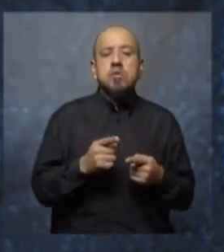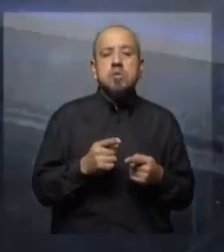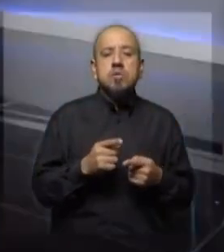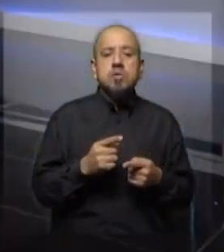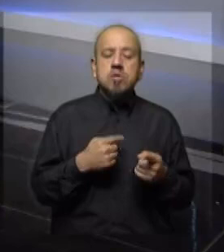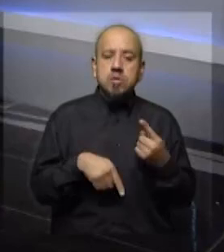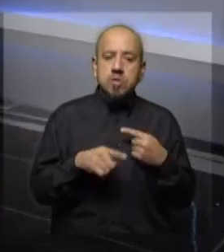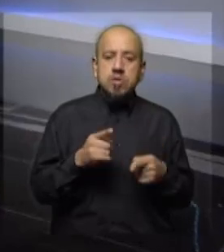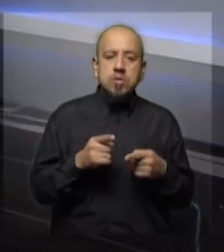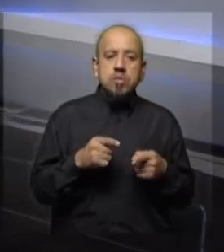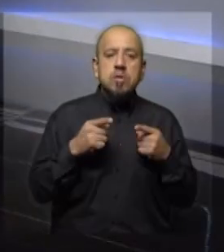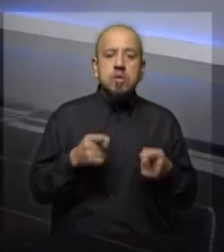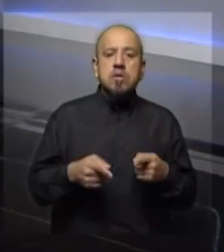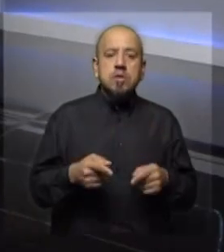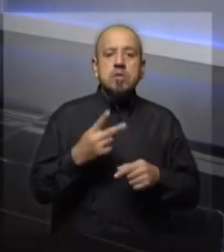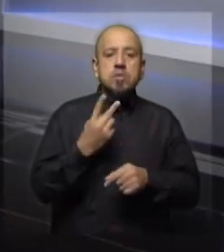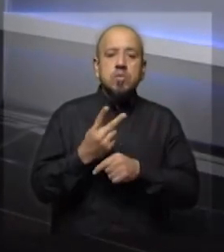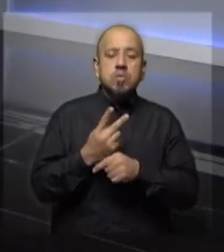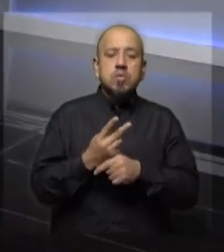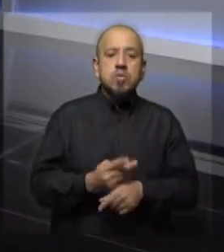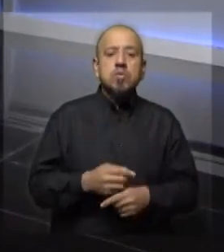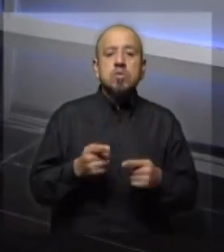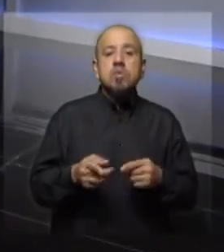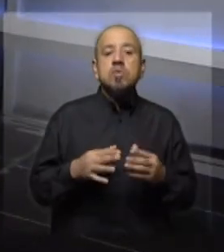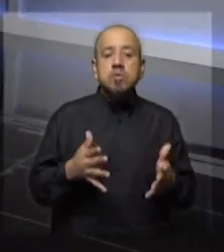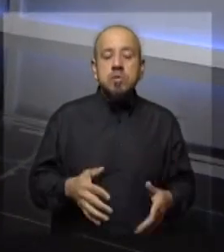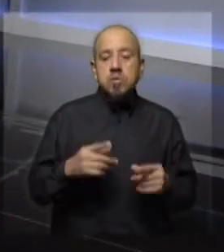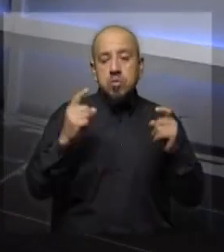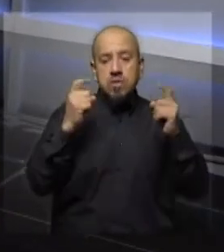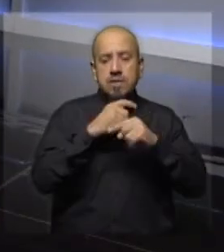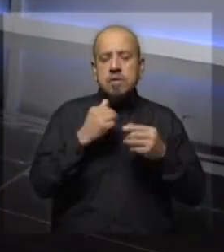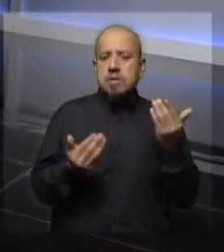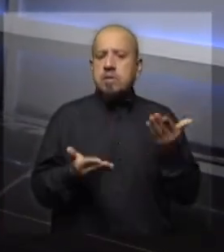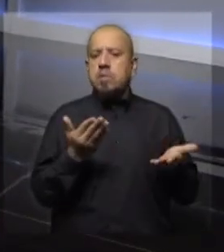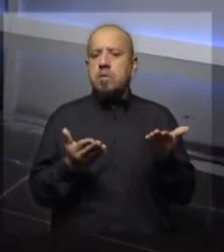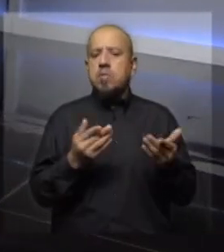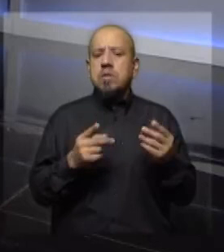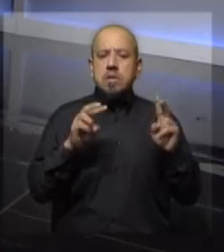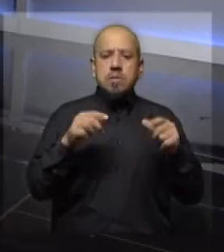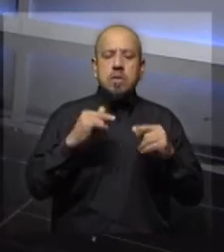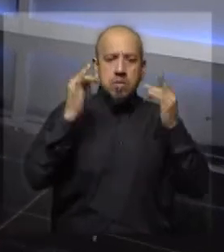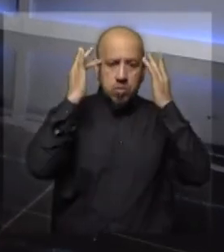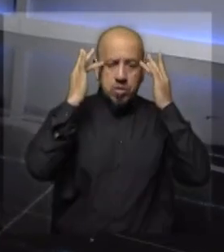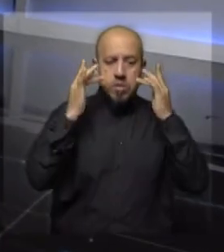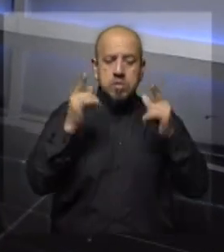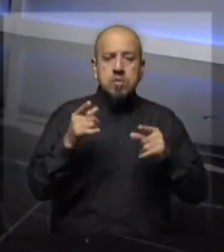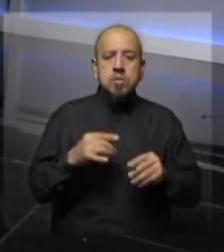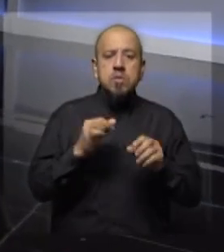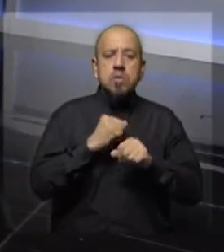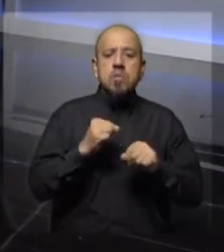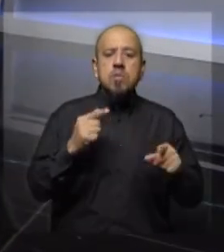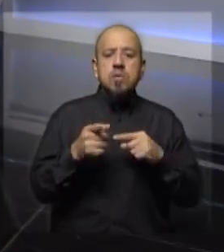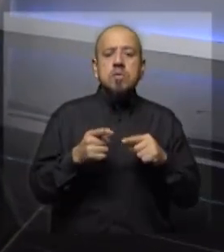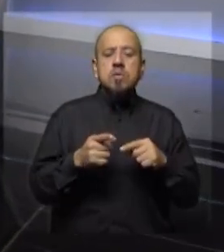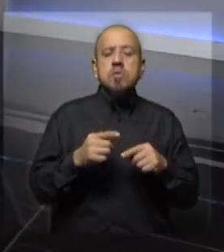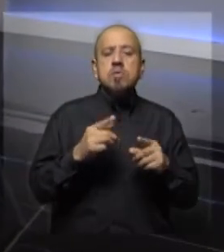entonces este segundo componente que por ahí es muy difícil de evaluar en términos educativos no porque vos podés evaluar